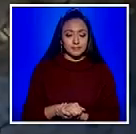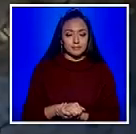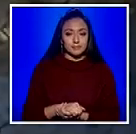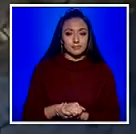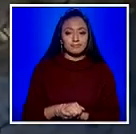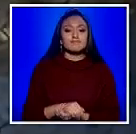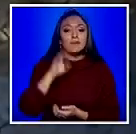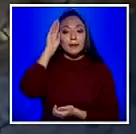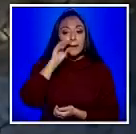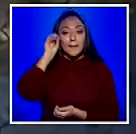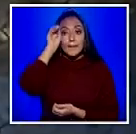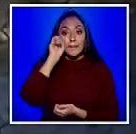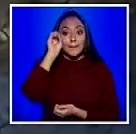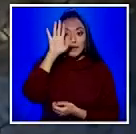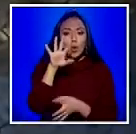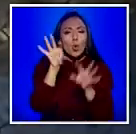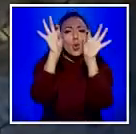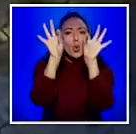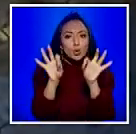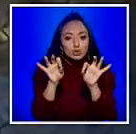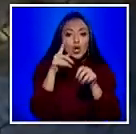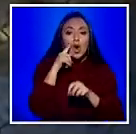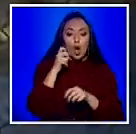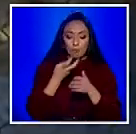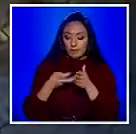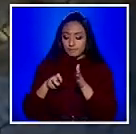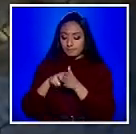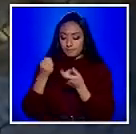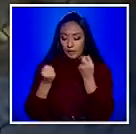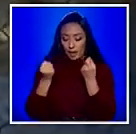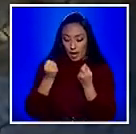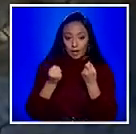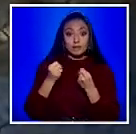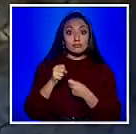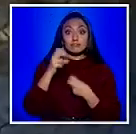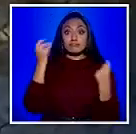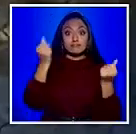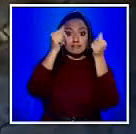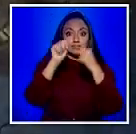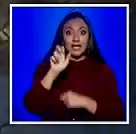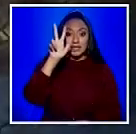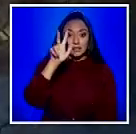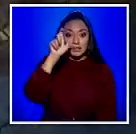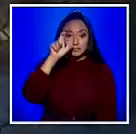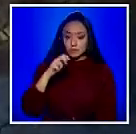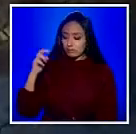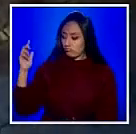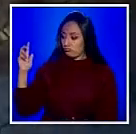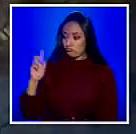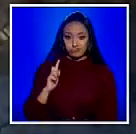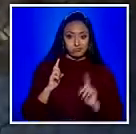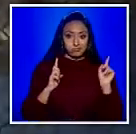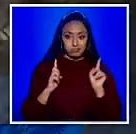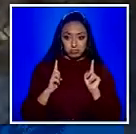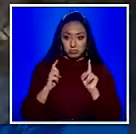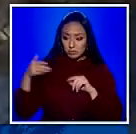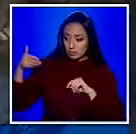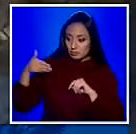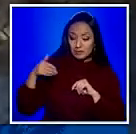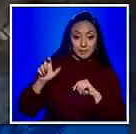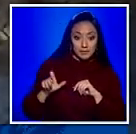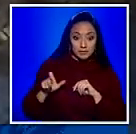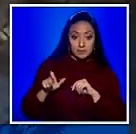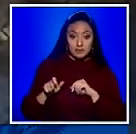el vídeo muestra cómo este hombre sube a su vehículo al instante tres sujetos se bajan de un auto y se dirigen hacia él